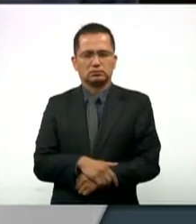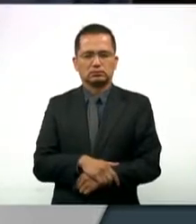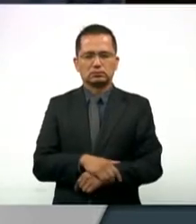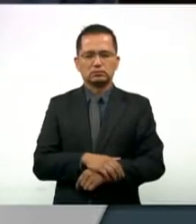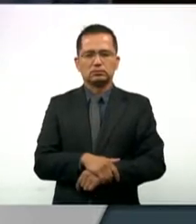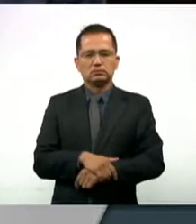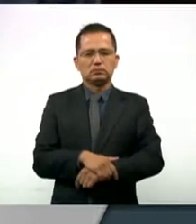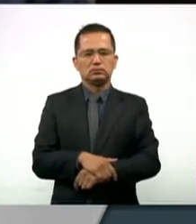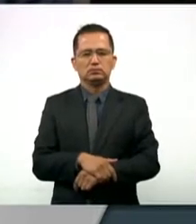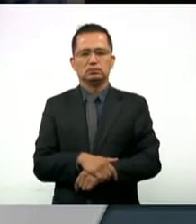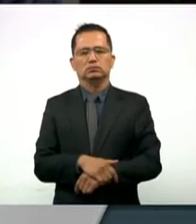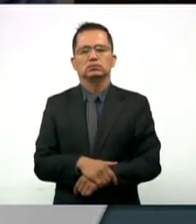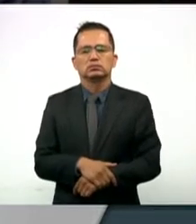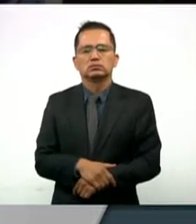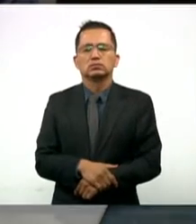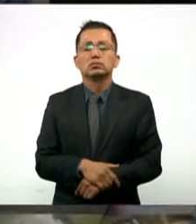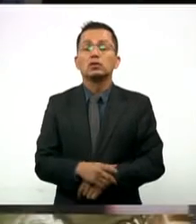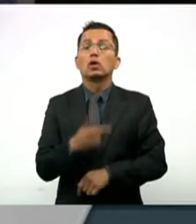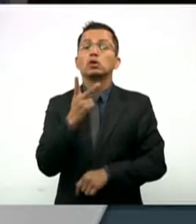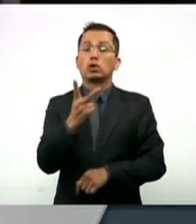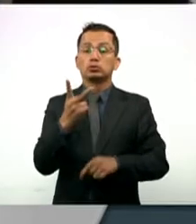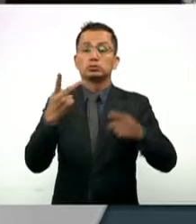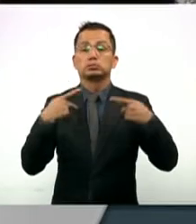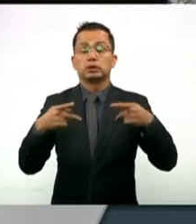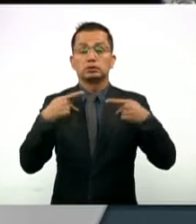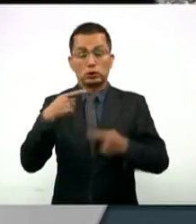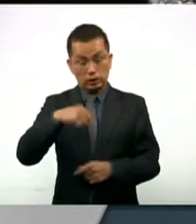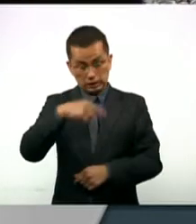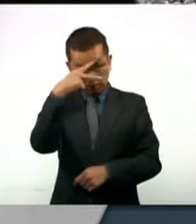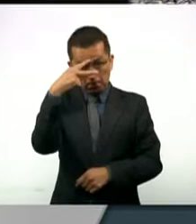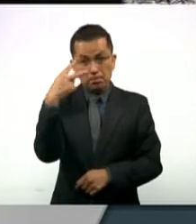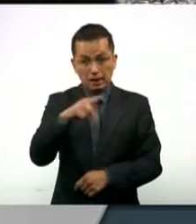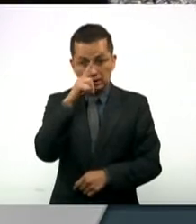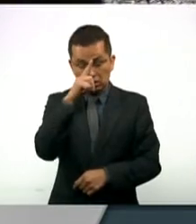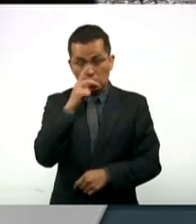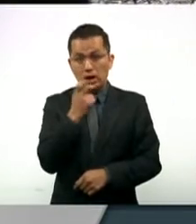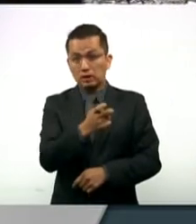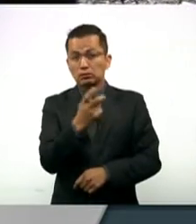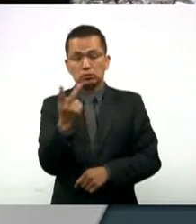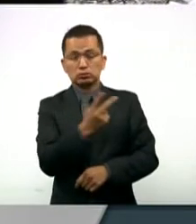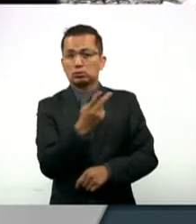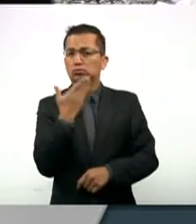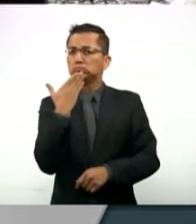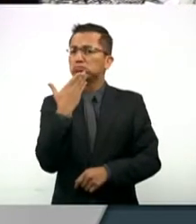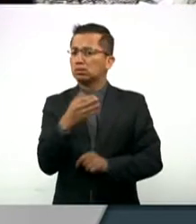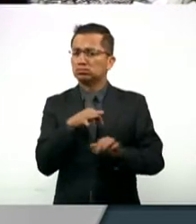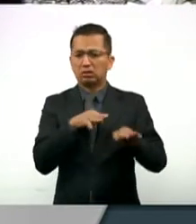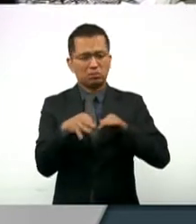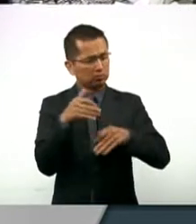dos mexicanos que actuaron con convicción y congruencia